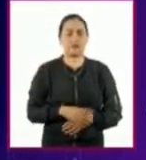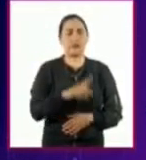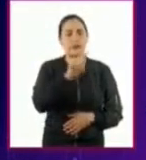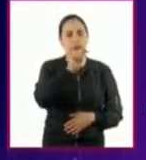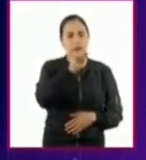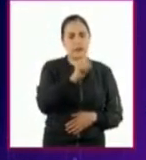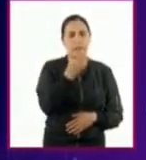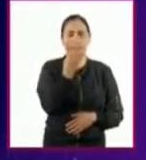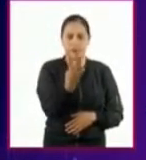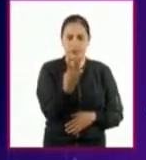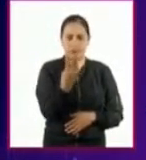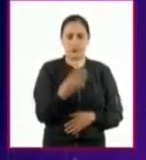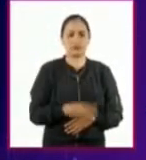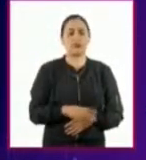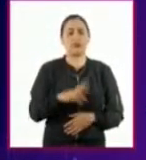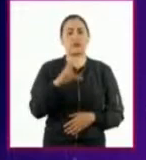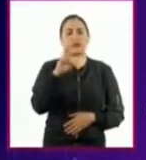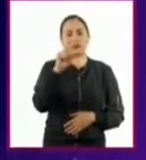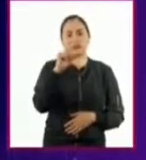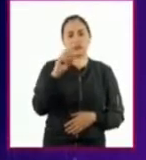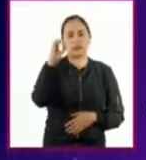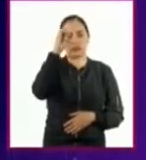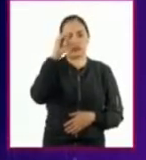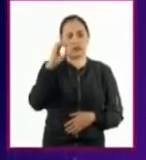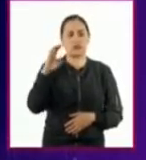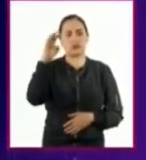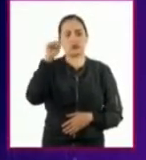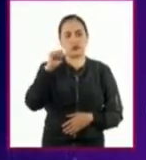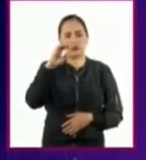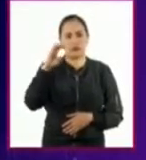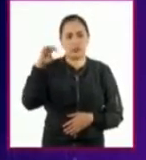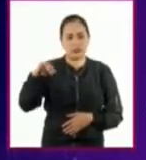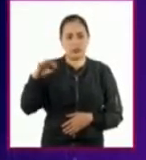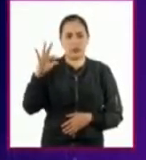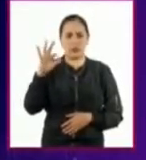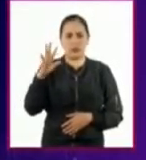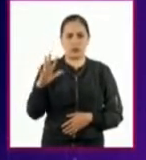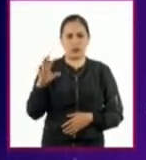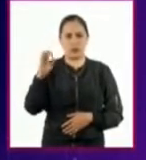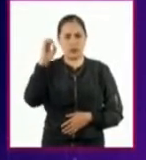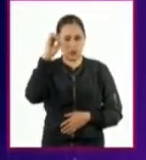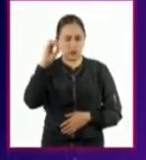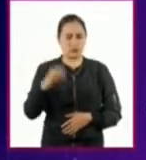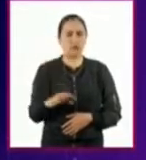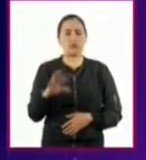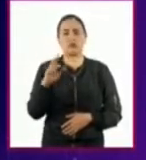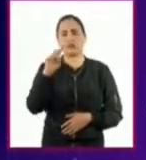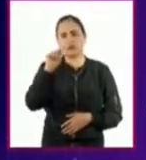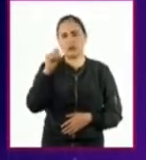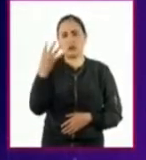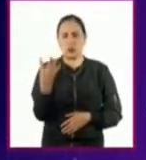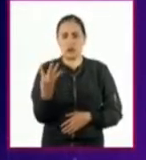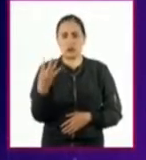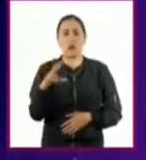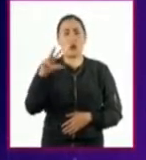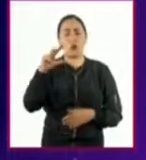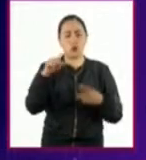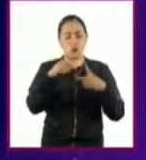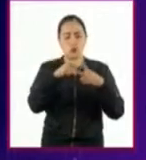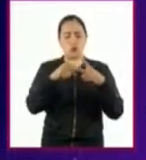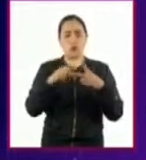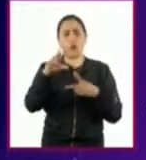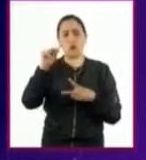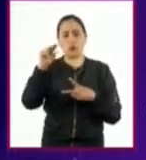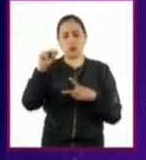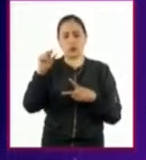3, 30 grados, 9 centímetros y 45 grados. Triángulo 4, 80 grados,